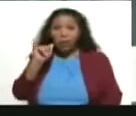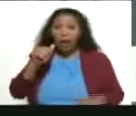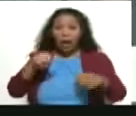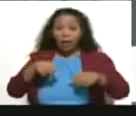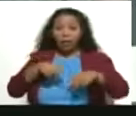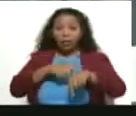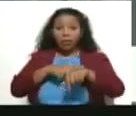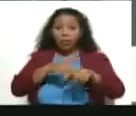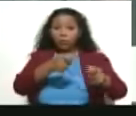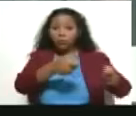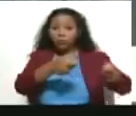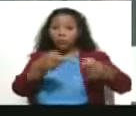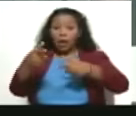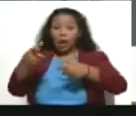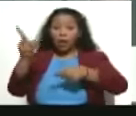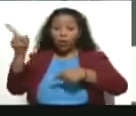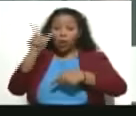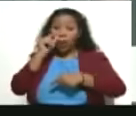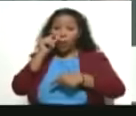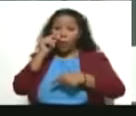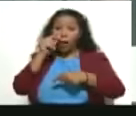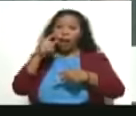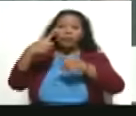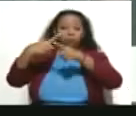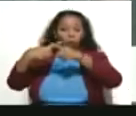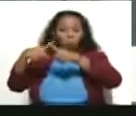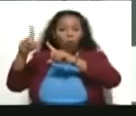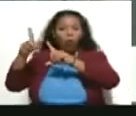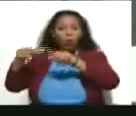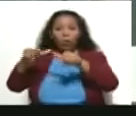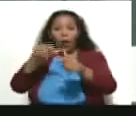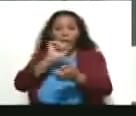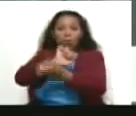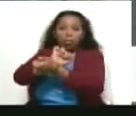serán trasladados estos privados de libertad a otros centros del país.